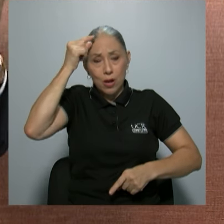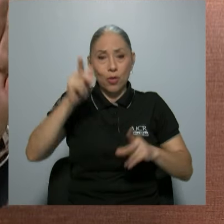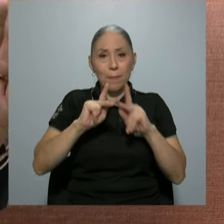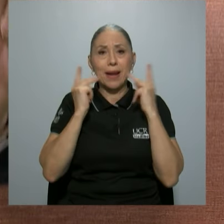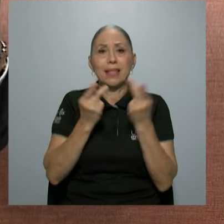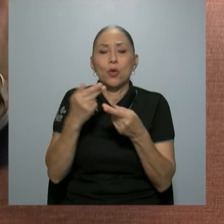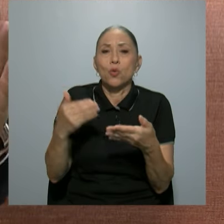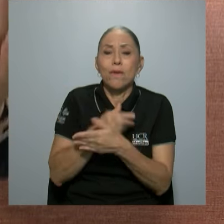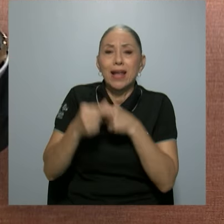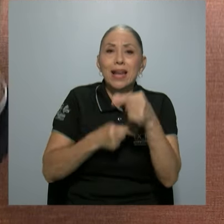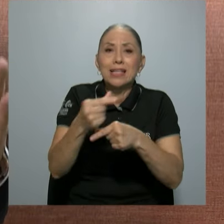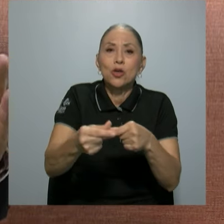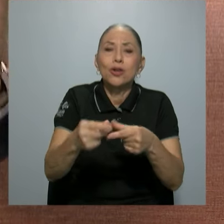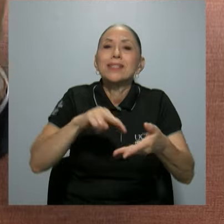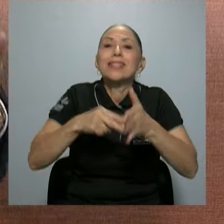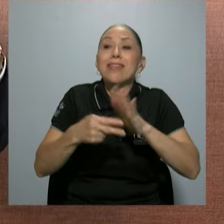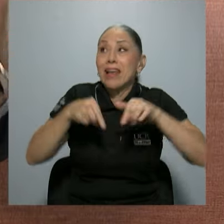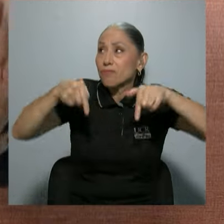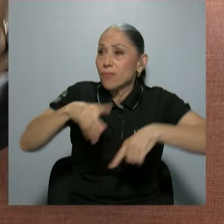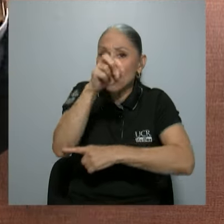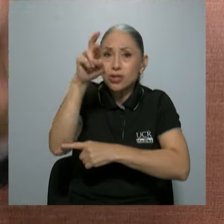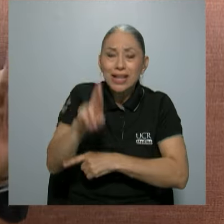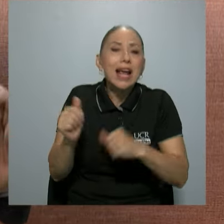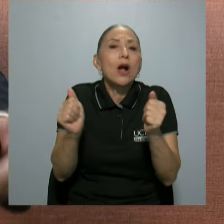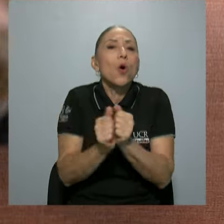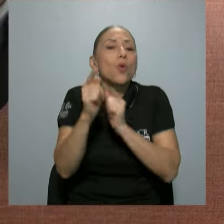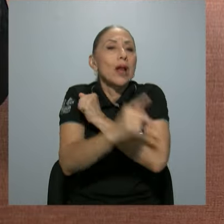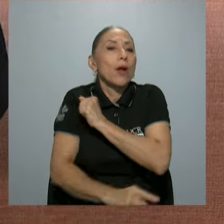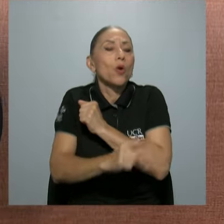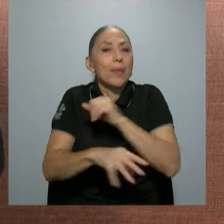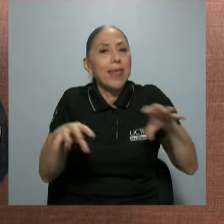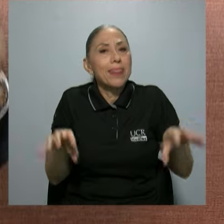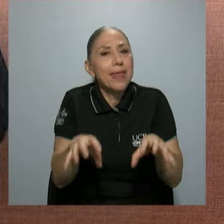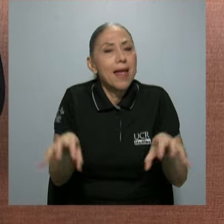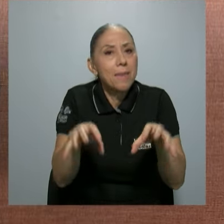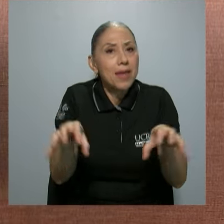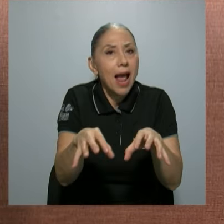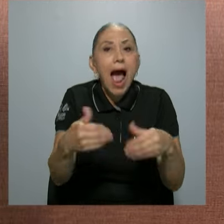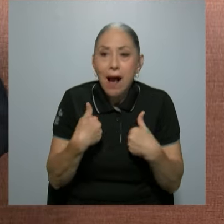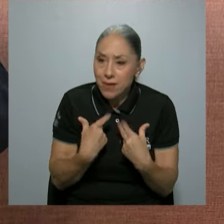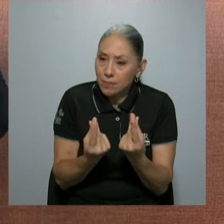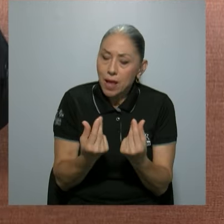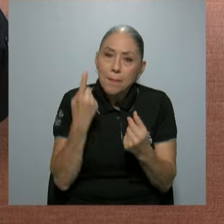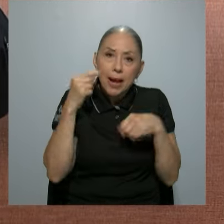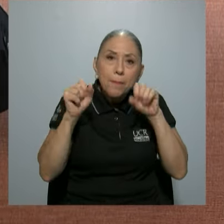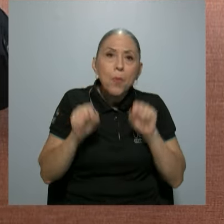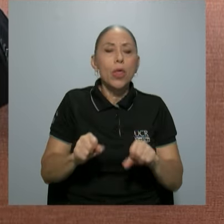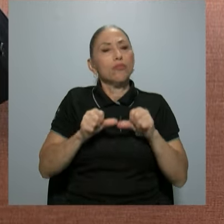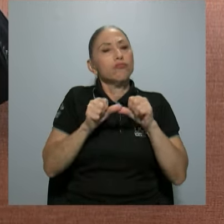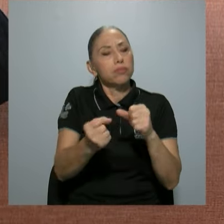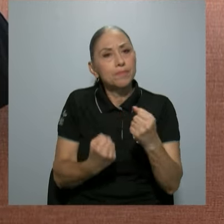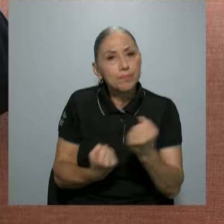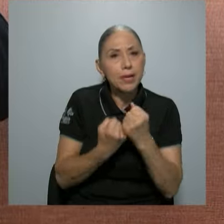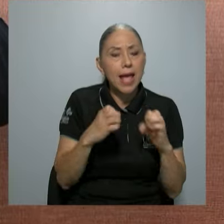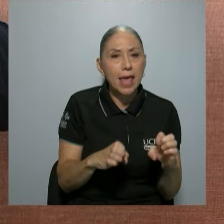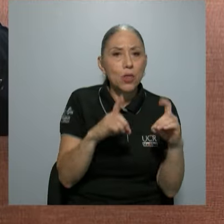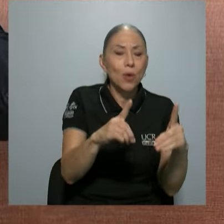hacer de Costa Rica un país con una economía dinámica, en donde van a haber recursos para sostener educación, para